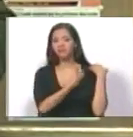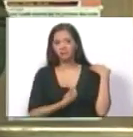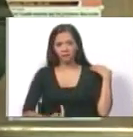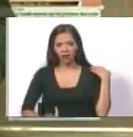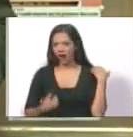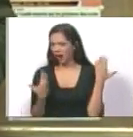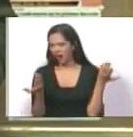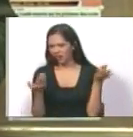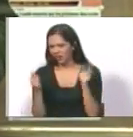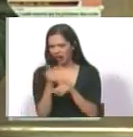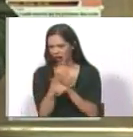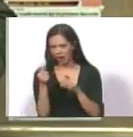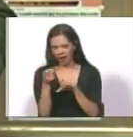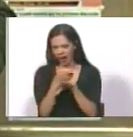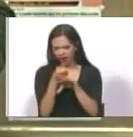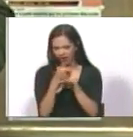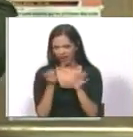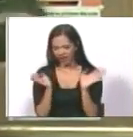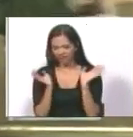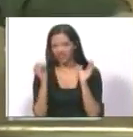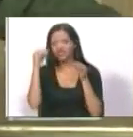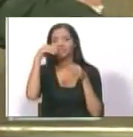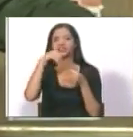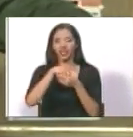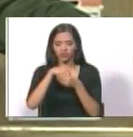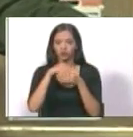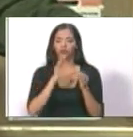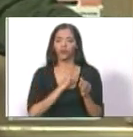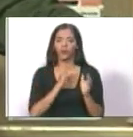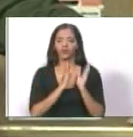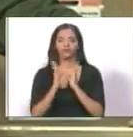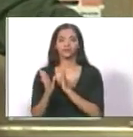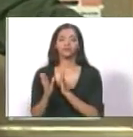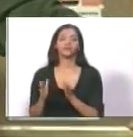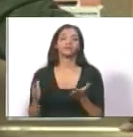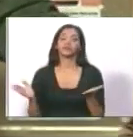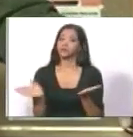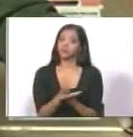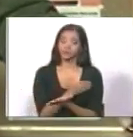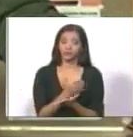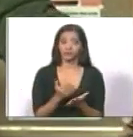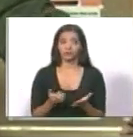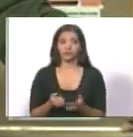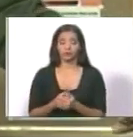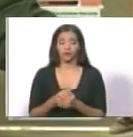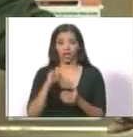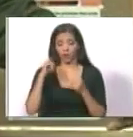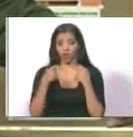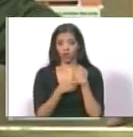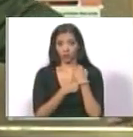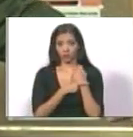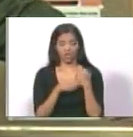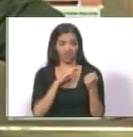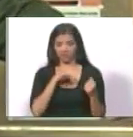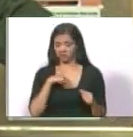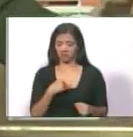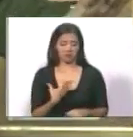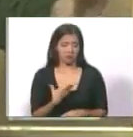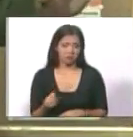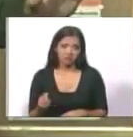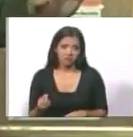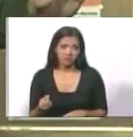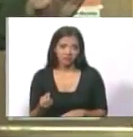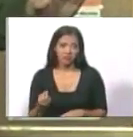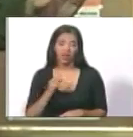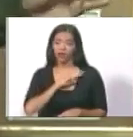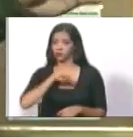dando el golpe de Estado? Dentro de su propia organización se están llevando por los cachos a Guaidó. A nosotros no. A